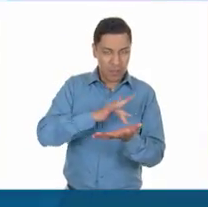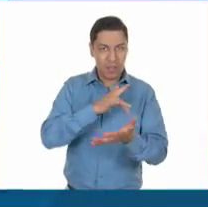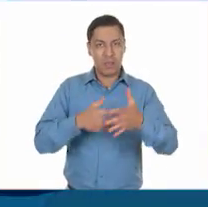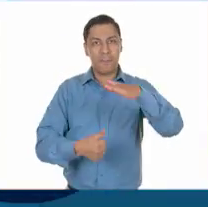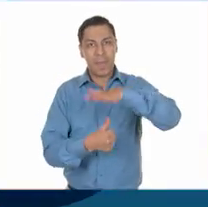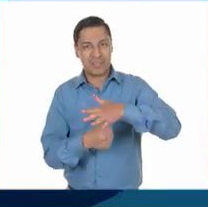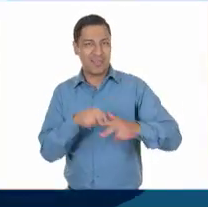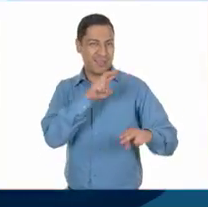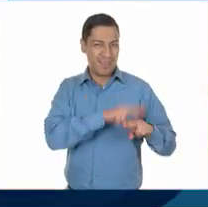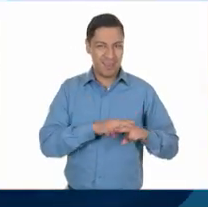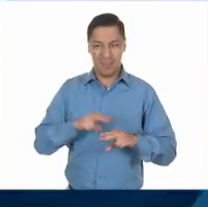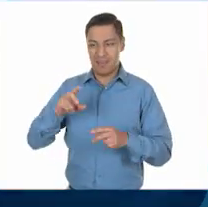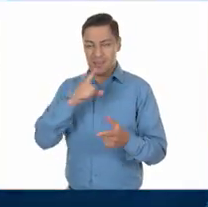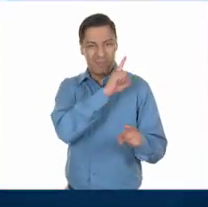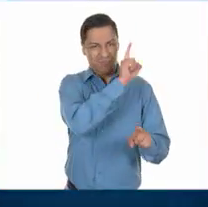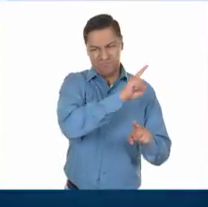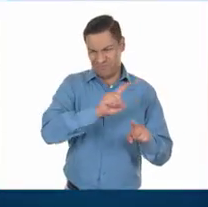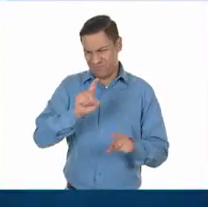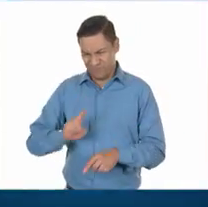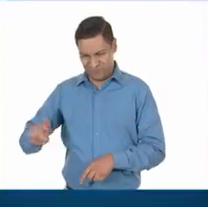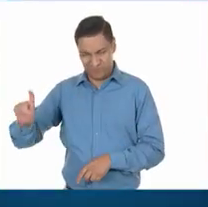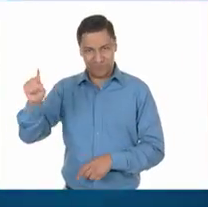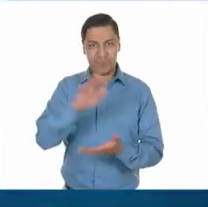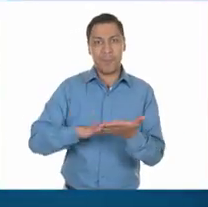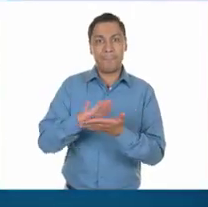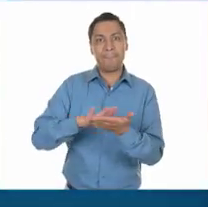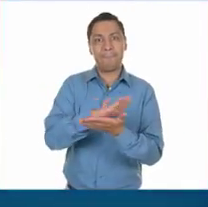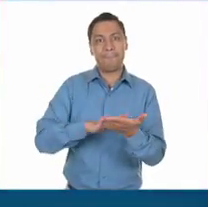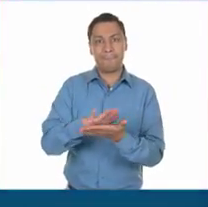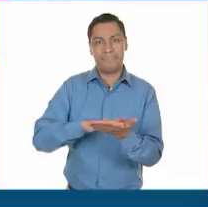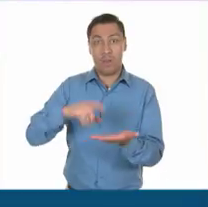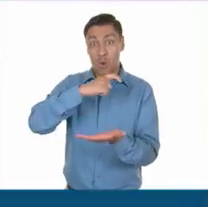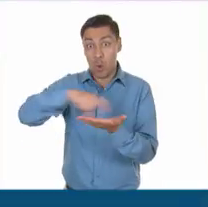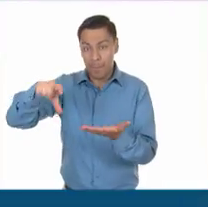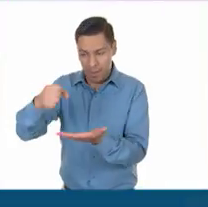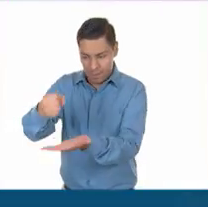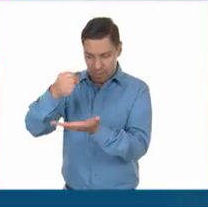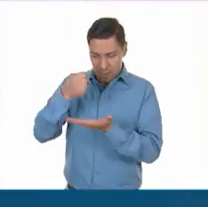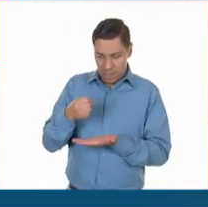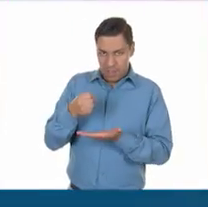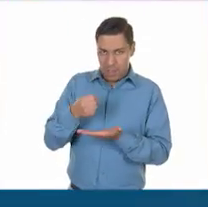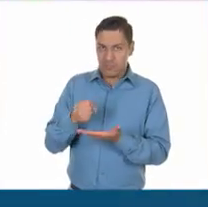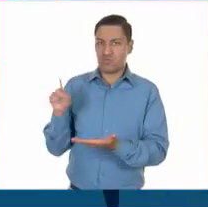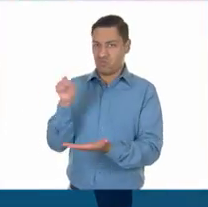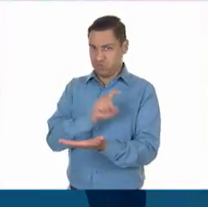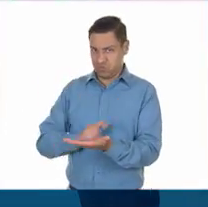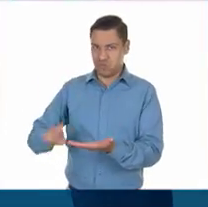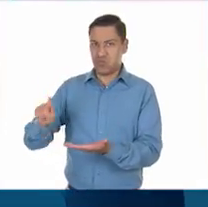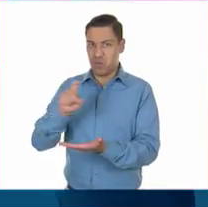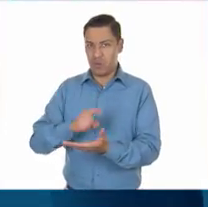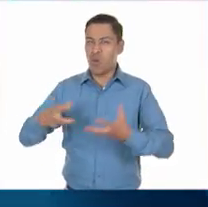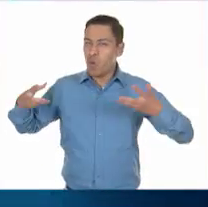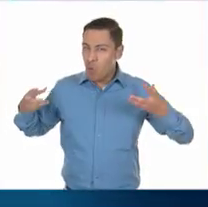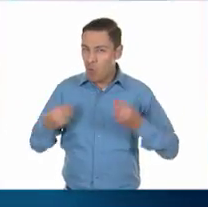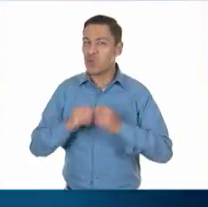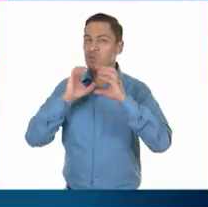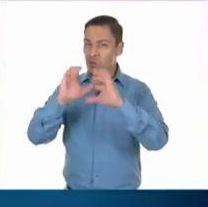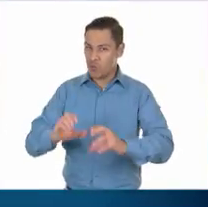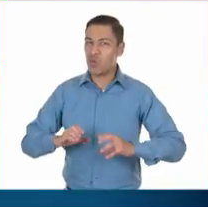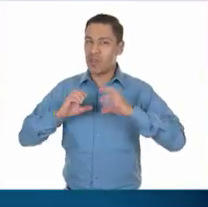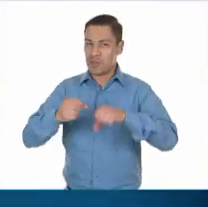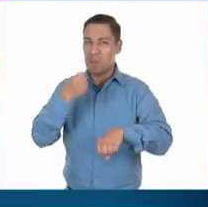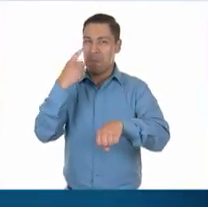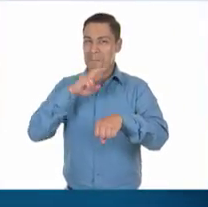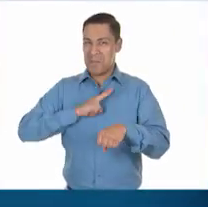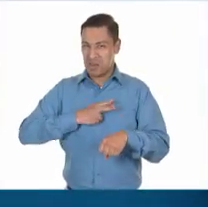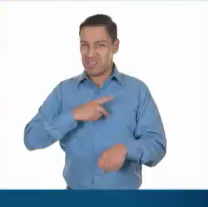las cosas que compres en la tienda o en el supermercado. Sigamos luchando juntos contra este virus, cuidándonos los